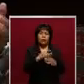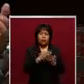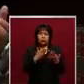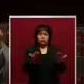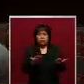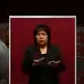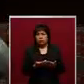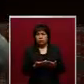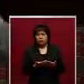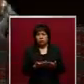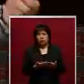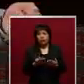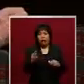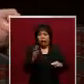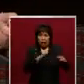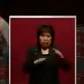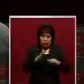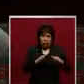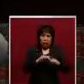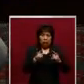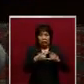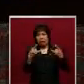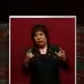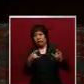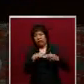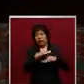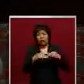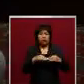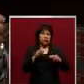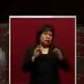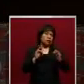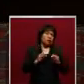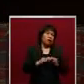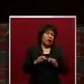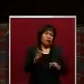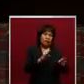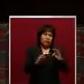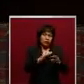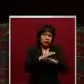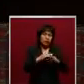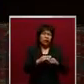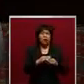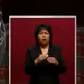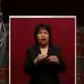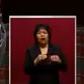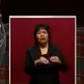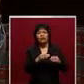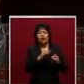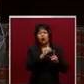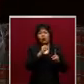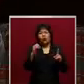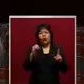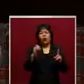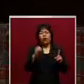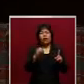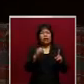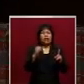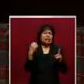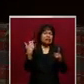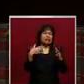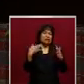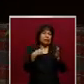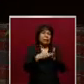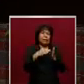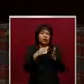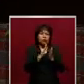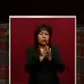que llega el de biología, el de historia, el de física, y ahora hay que hacer los paquetes. Pero hay que hacer los paquetes de millones de libros.